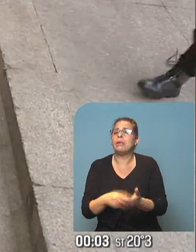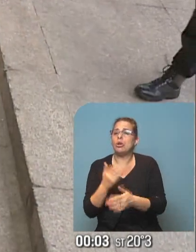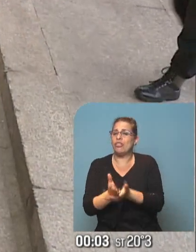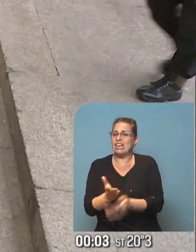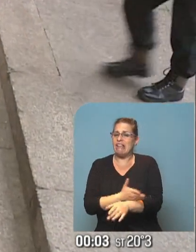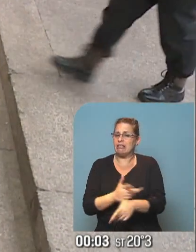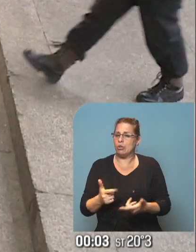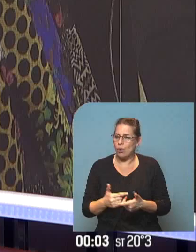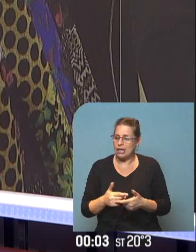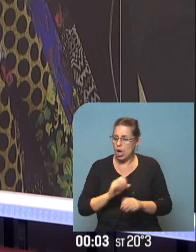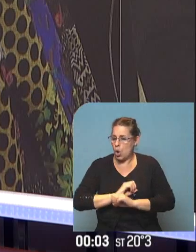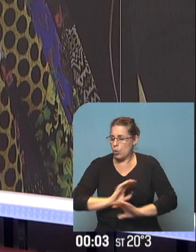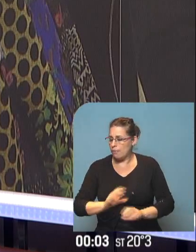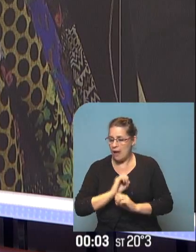mal.